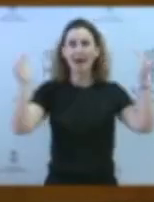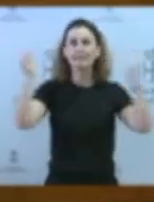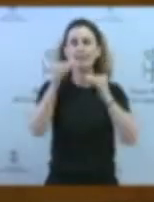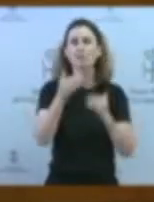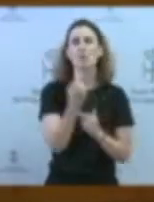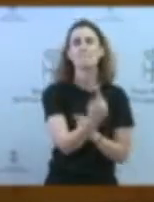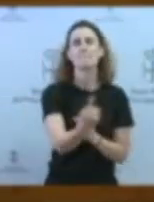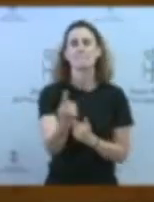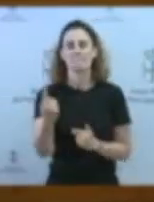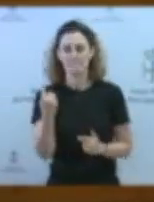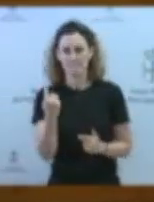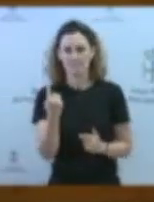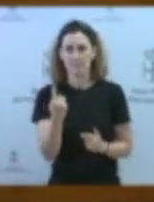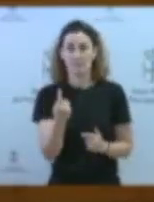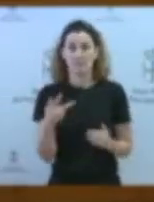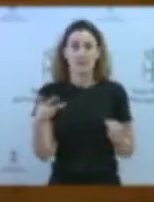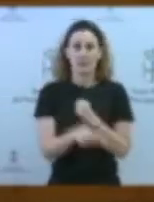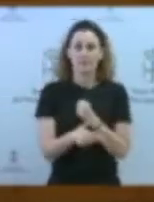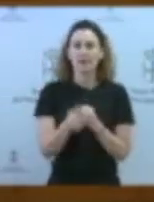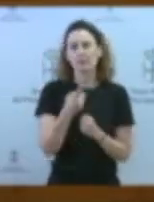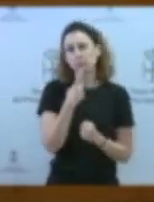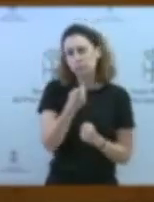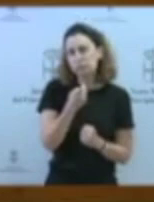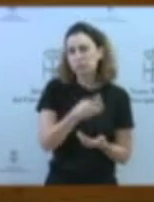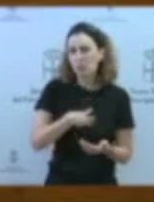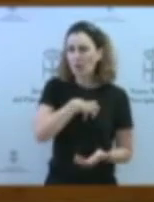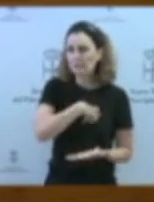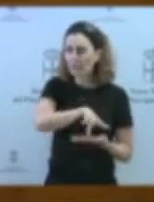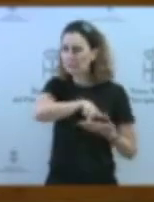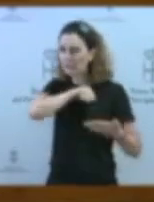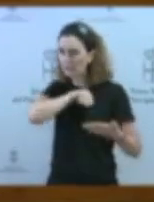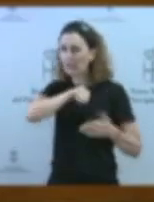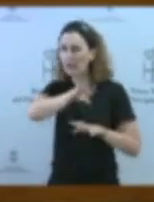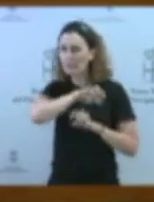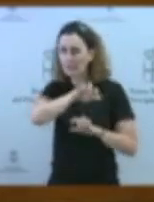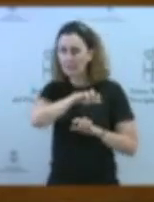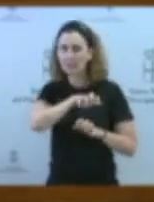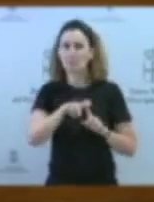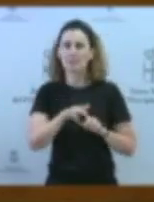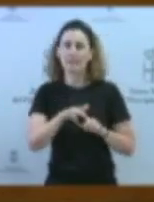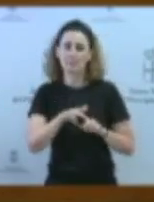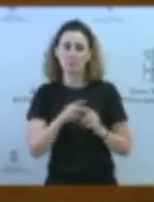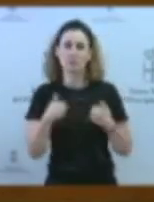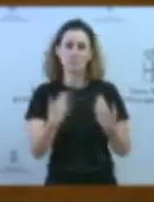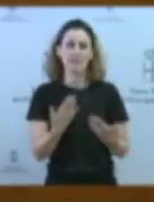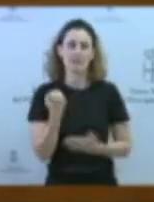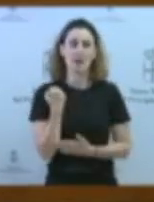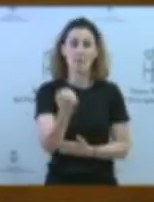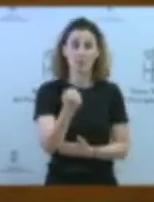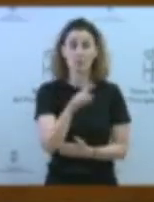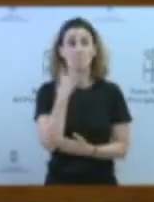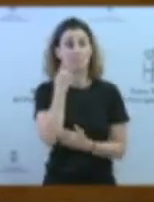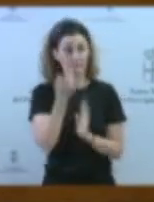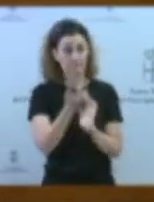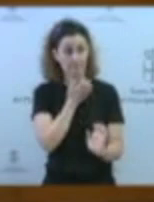de aprendizaje y en la puesta en práctica de mecanismos de refuerzo tan pronto como se detecten estas dificultades. Esto son